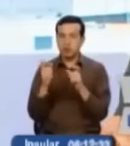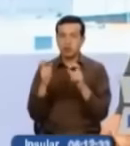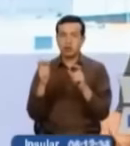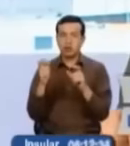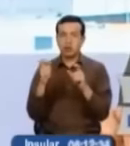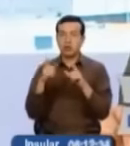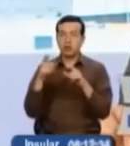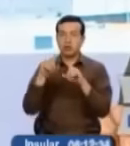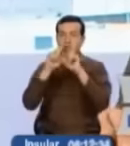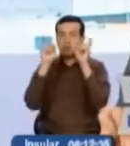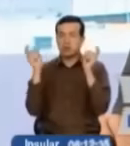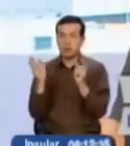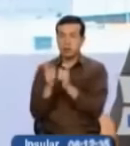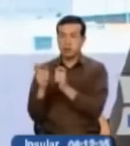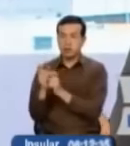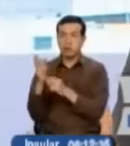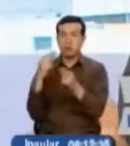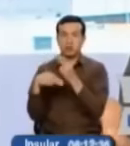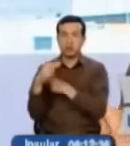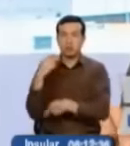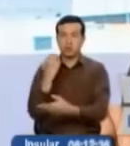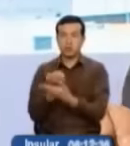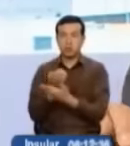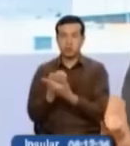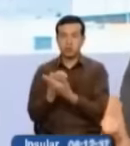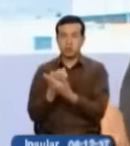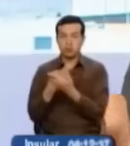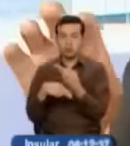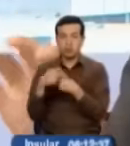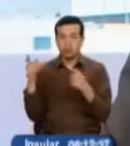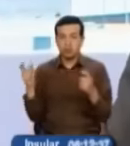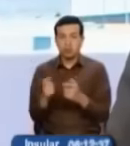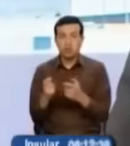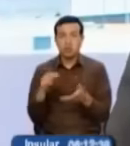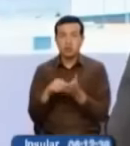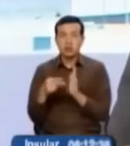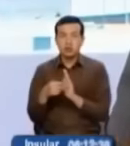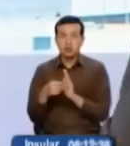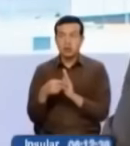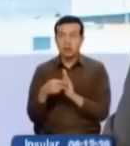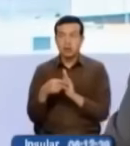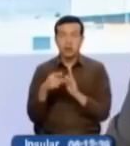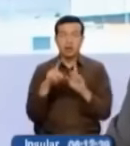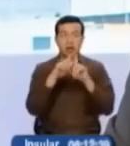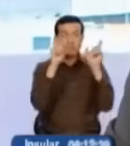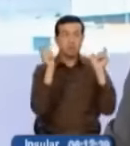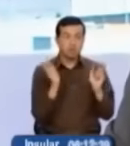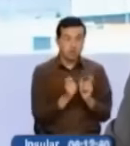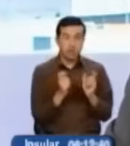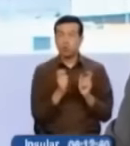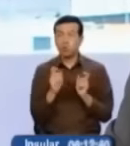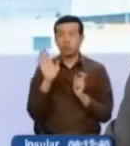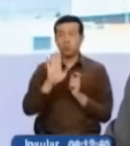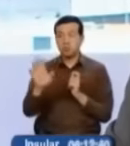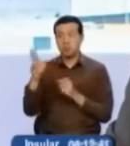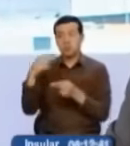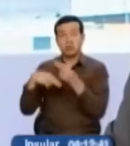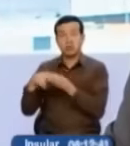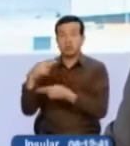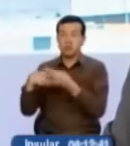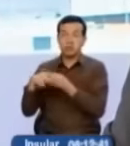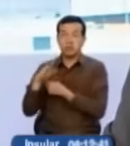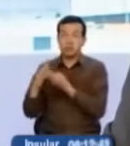microempresa y a los emprendimientos de la economía popular y solidaria, que no es sinónimo de microempresa? Un emprendedor de la economía